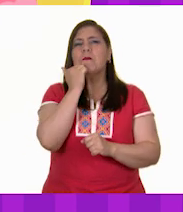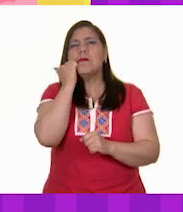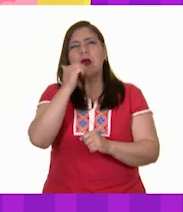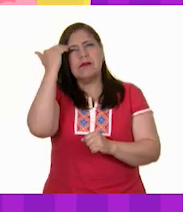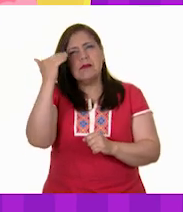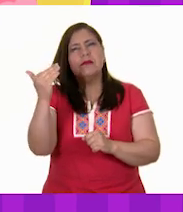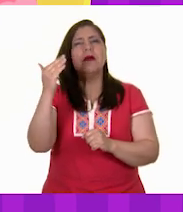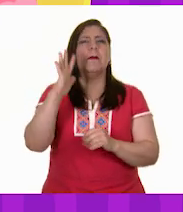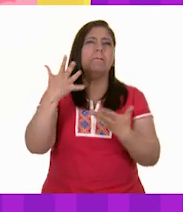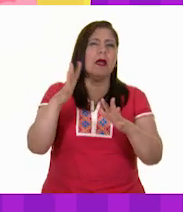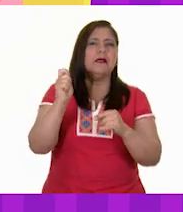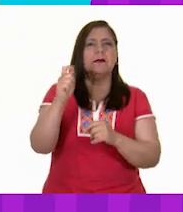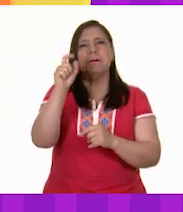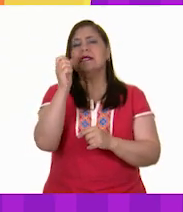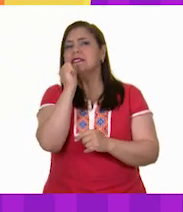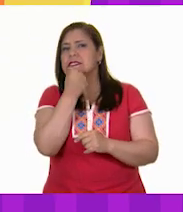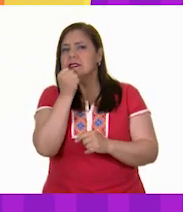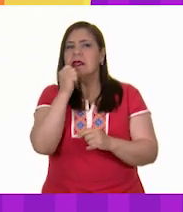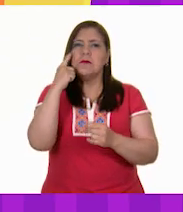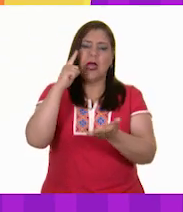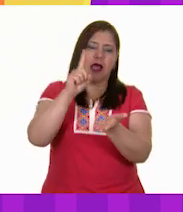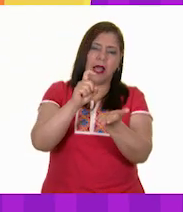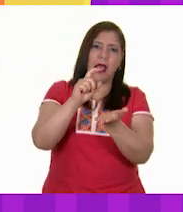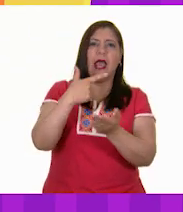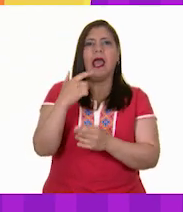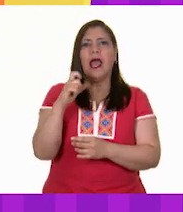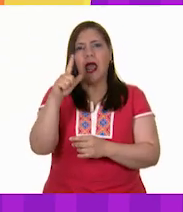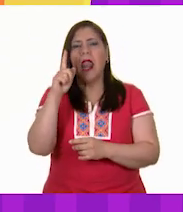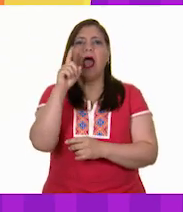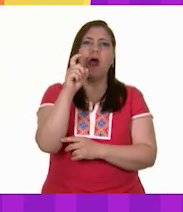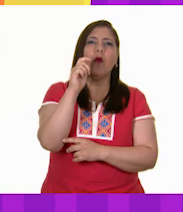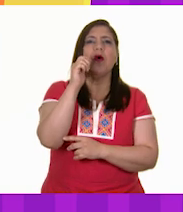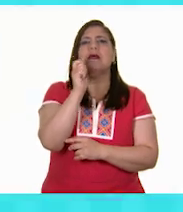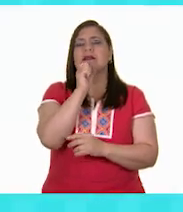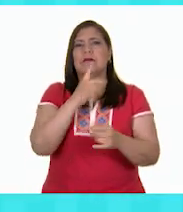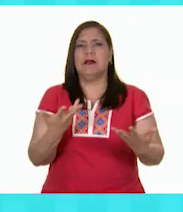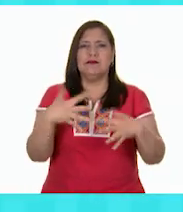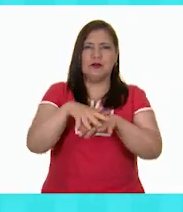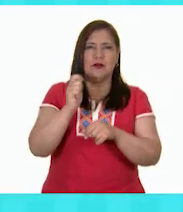durante 20 segundos o aplica desinfectante a base de agua y alcohol.